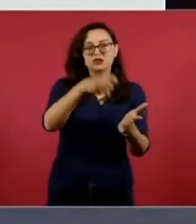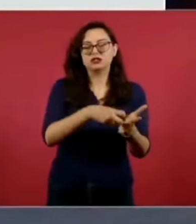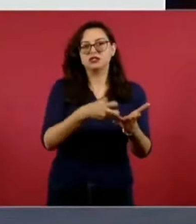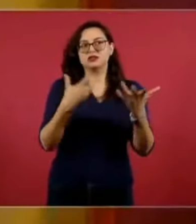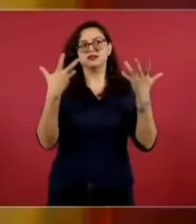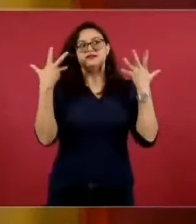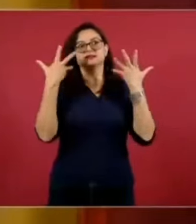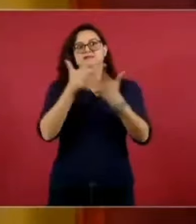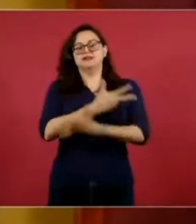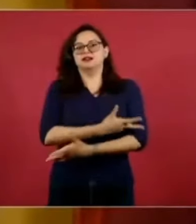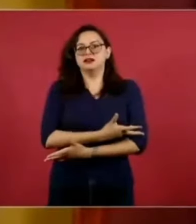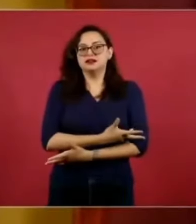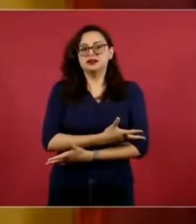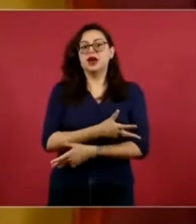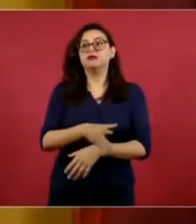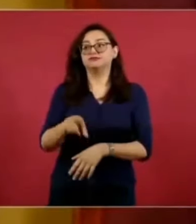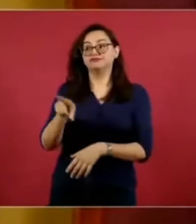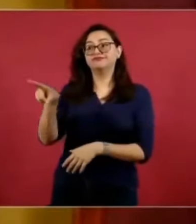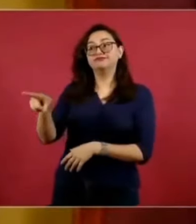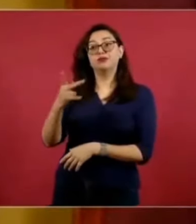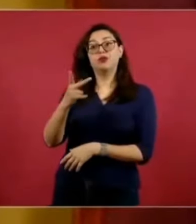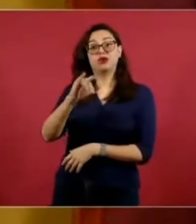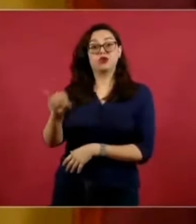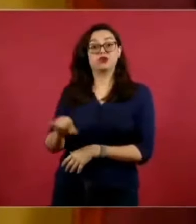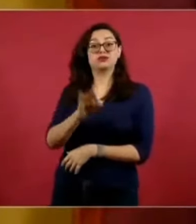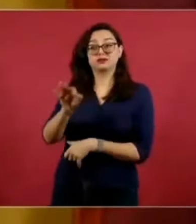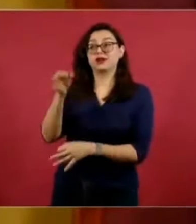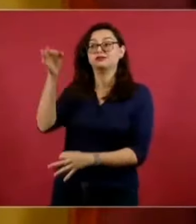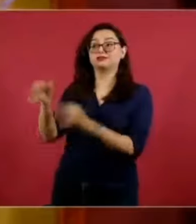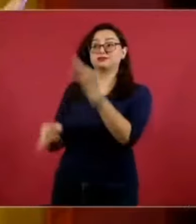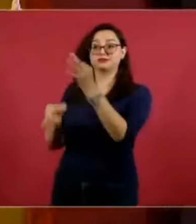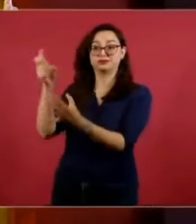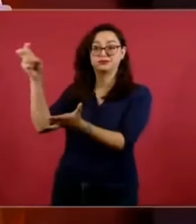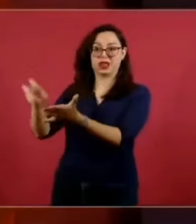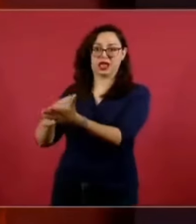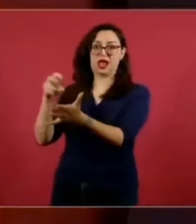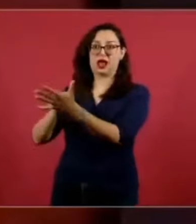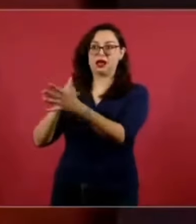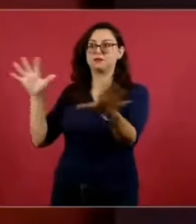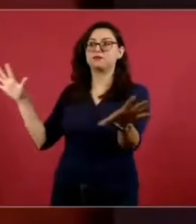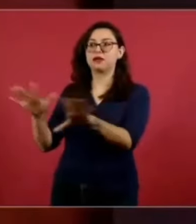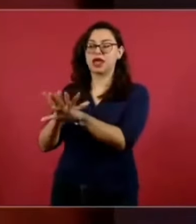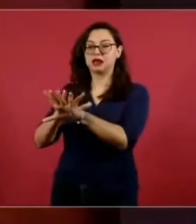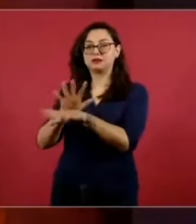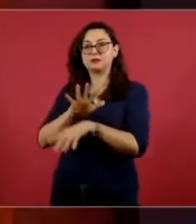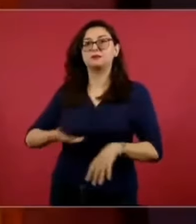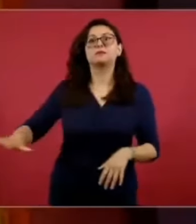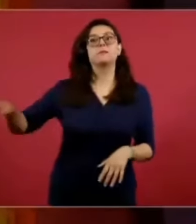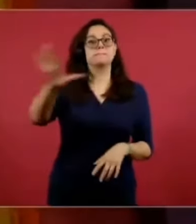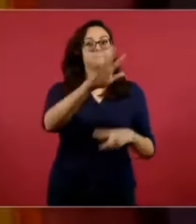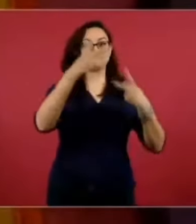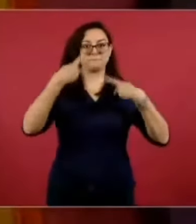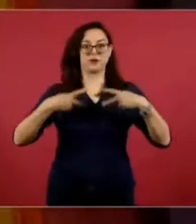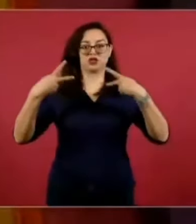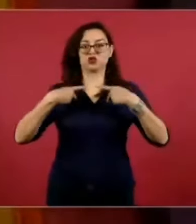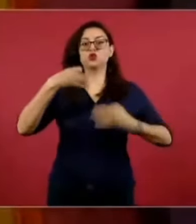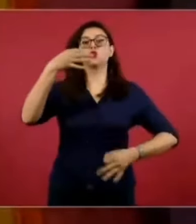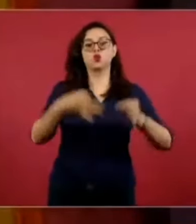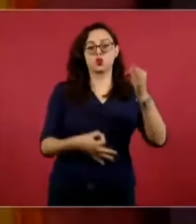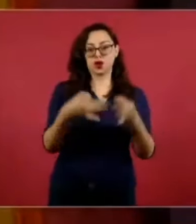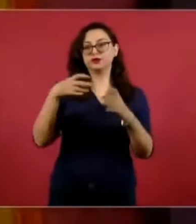reforma al poder judicial y con ello que la gente pueda votar por jueces